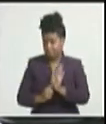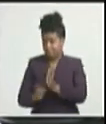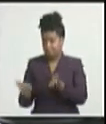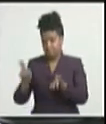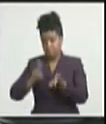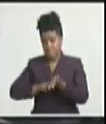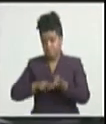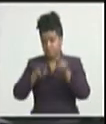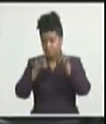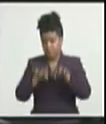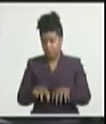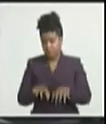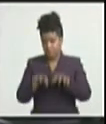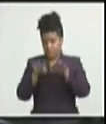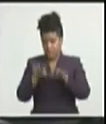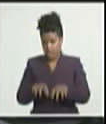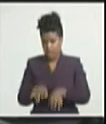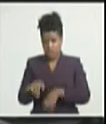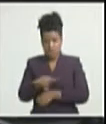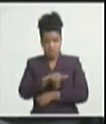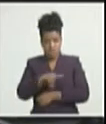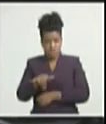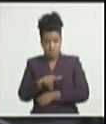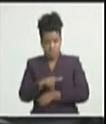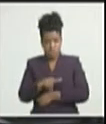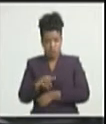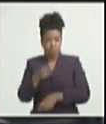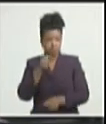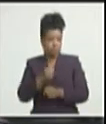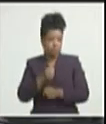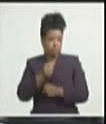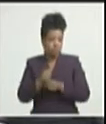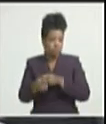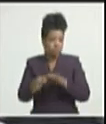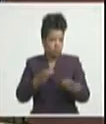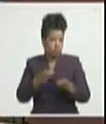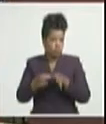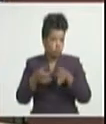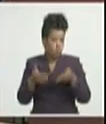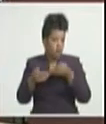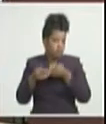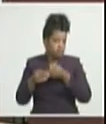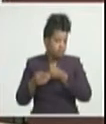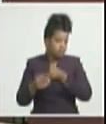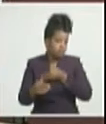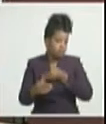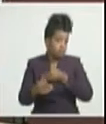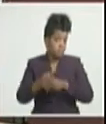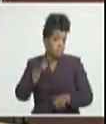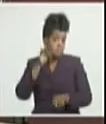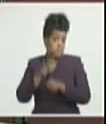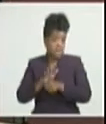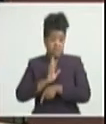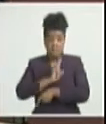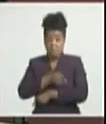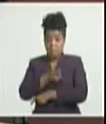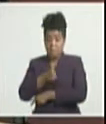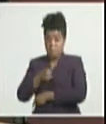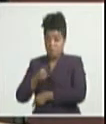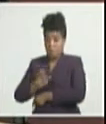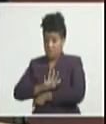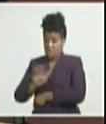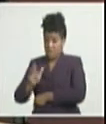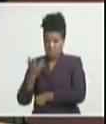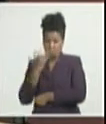Comité Central, así como las funciones que cumplirán en dicha instancia partidista. A partir del mandato que nos da el general de ejército